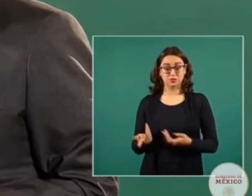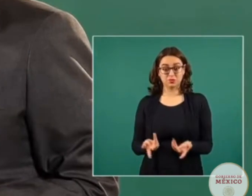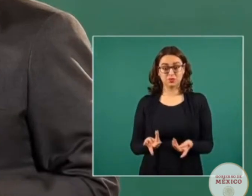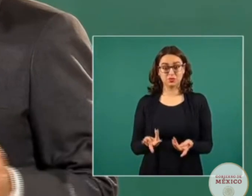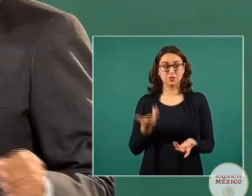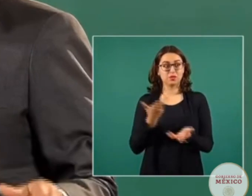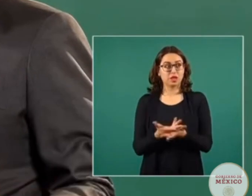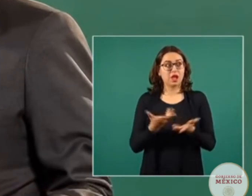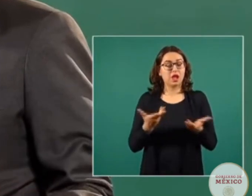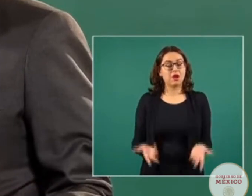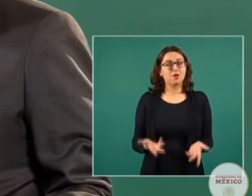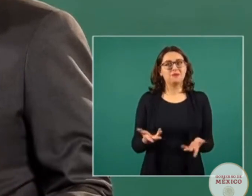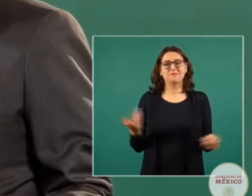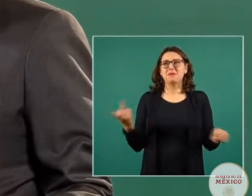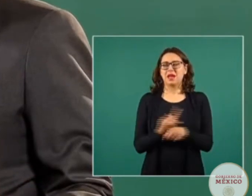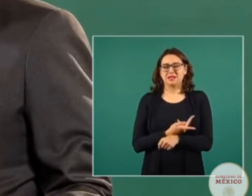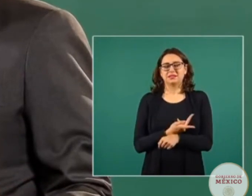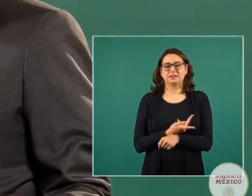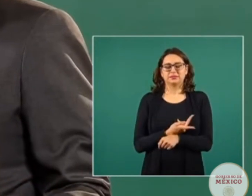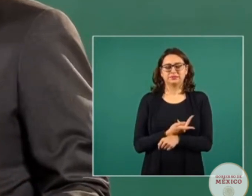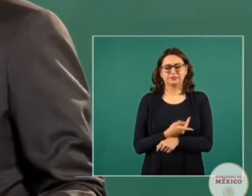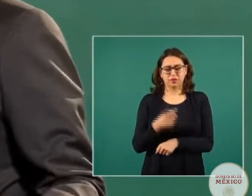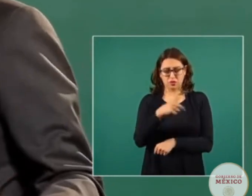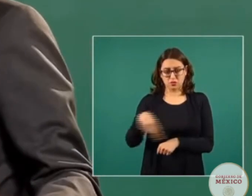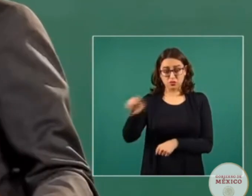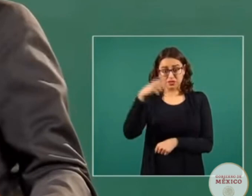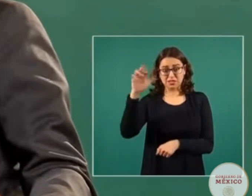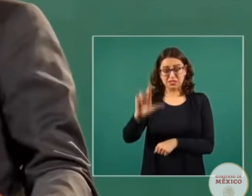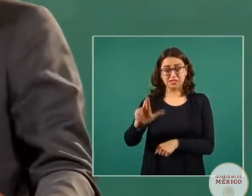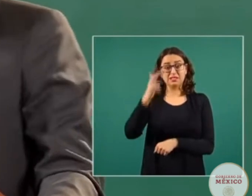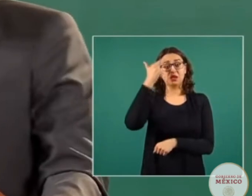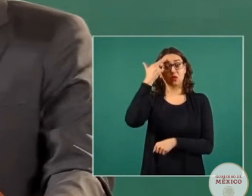lo que sucedió cuando la revolución